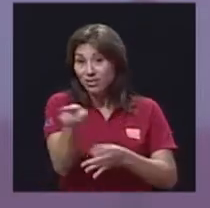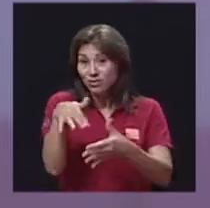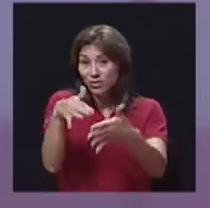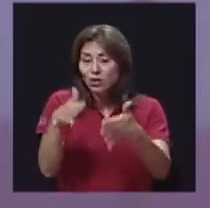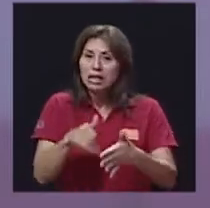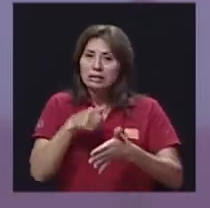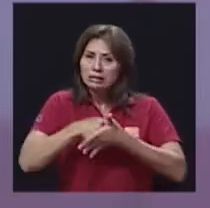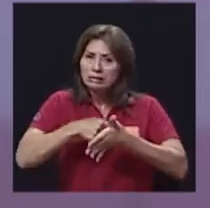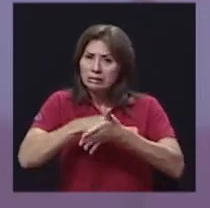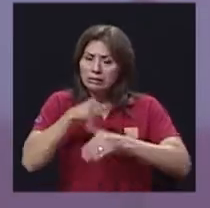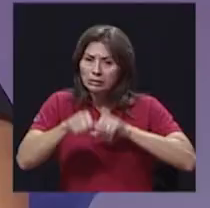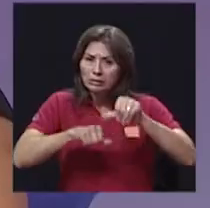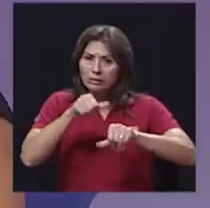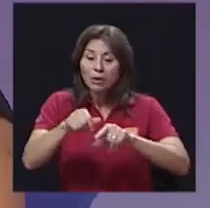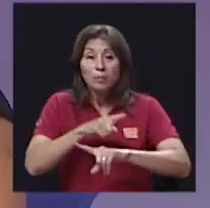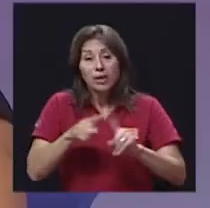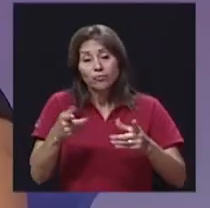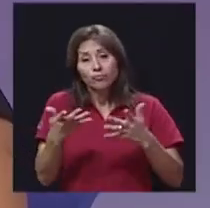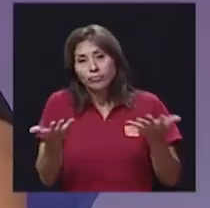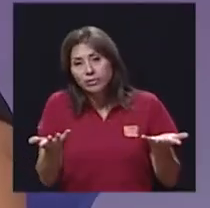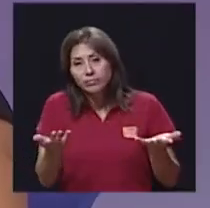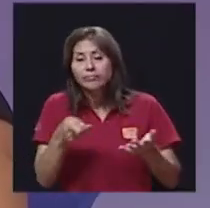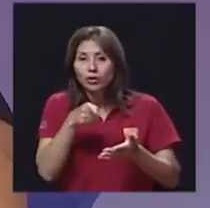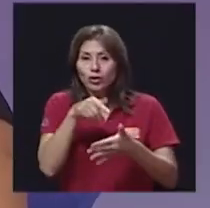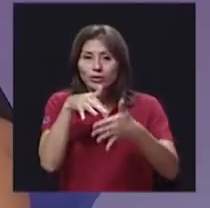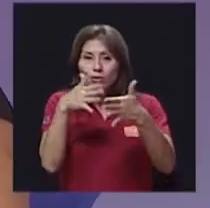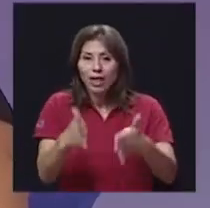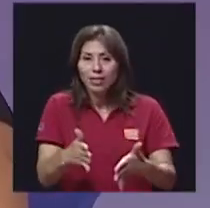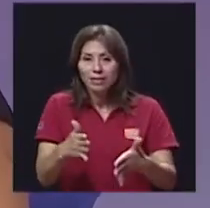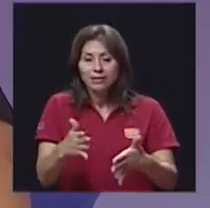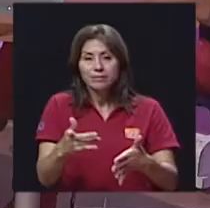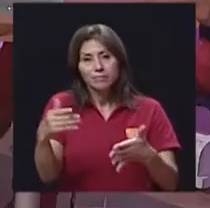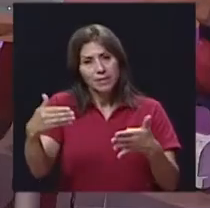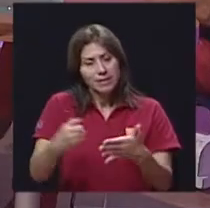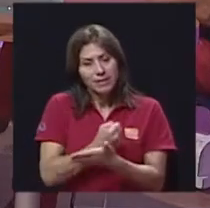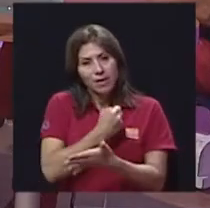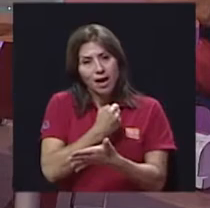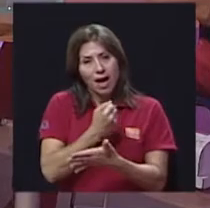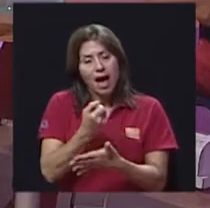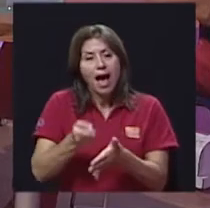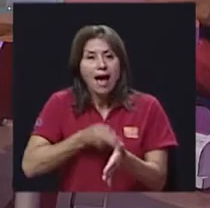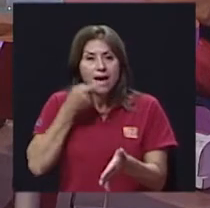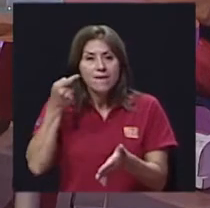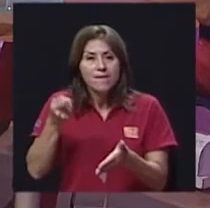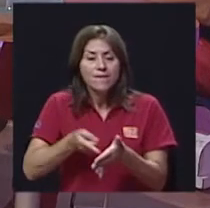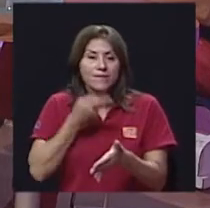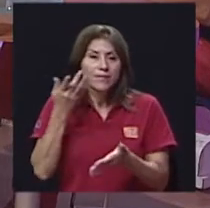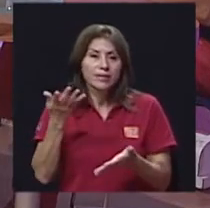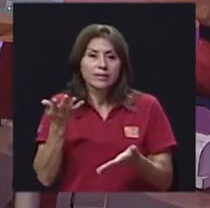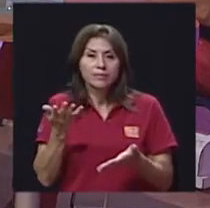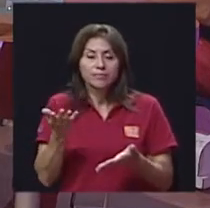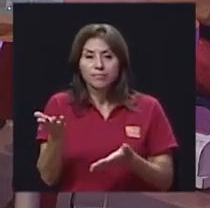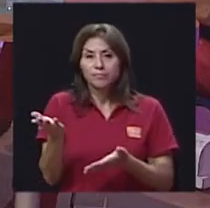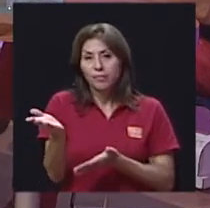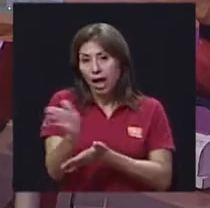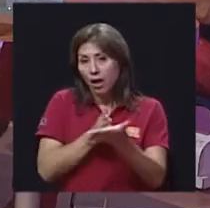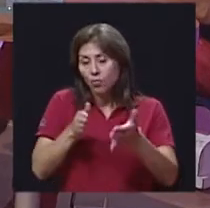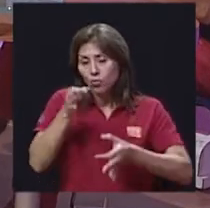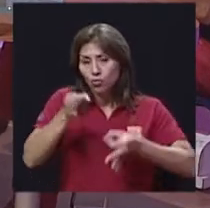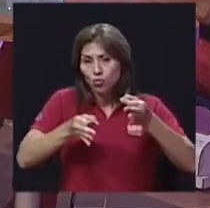estudiantes. Y desafortunadamente en algunos juzgados hay algunas personas